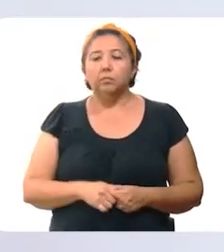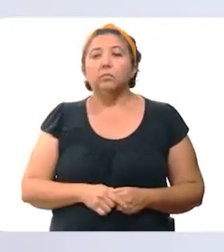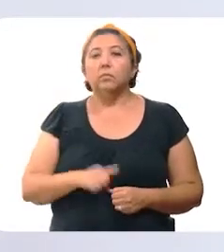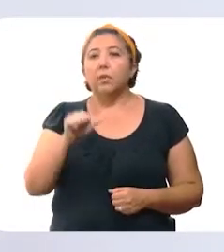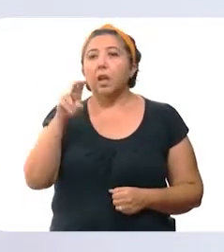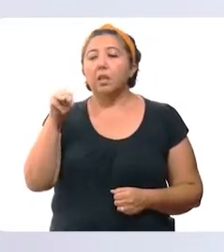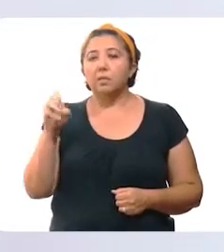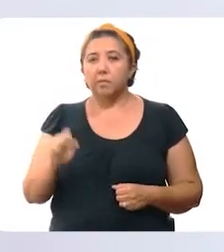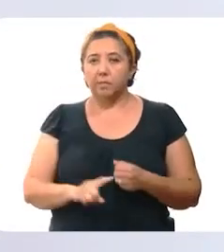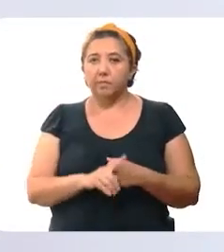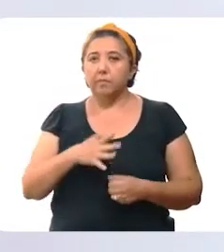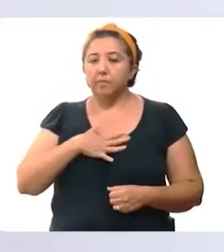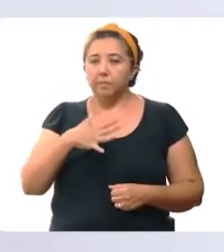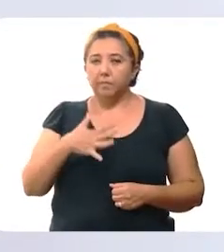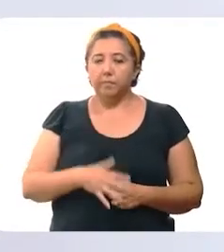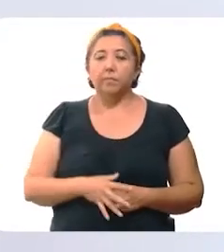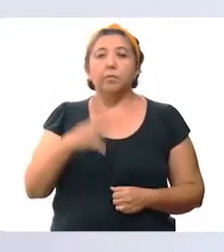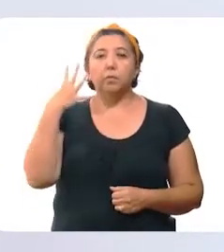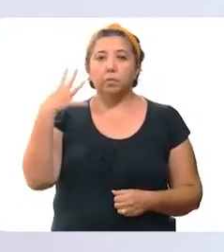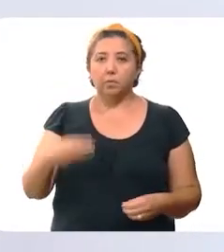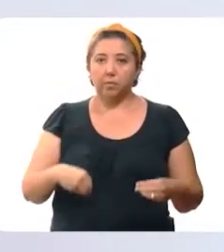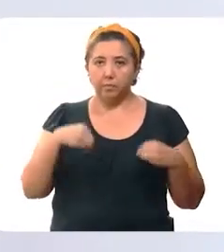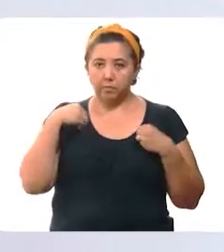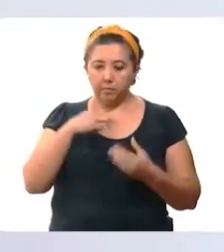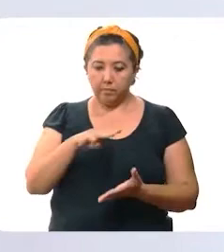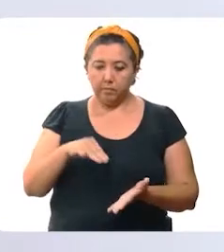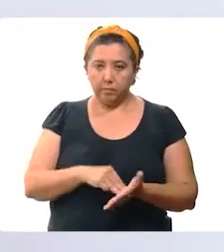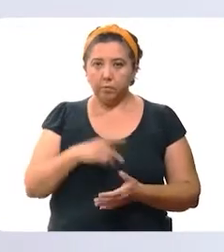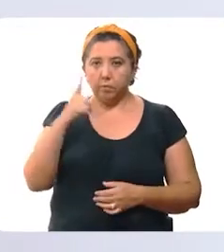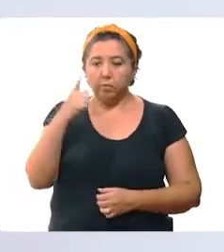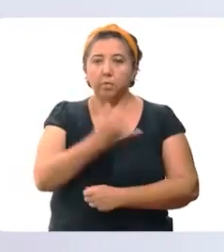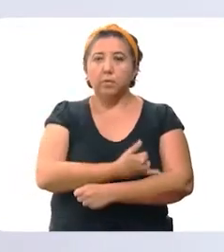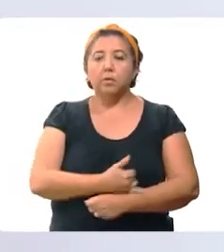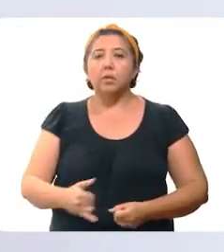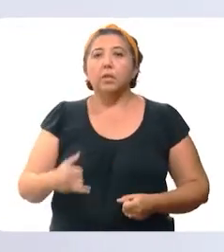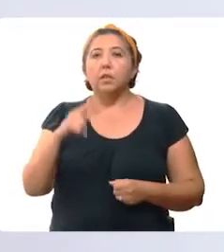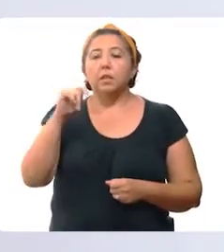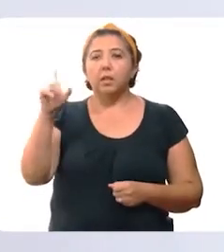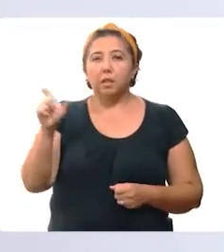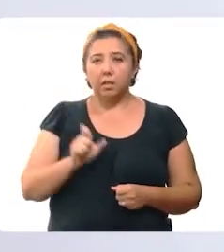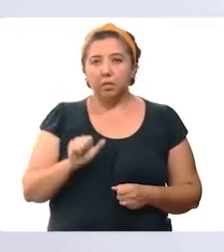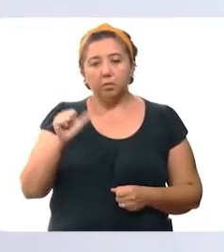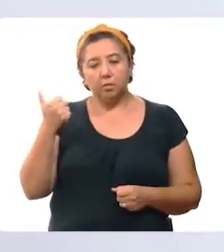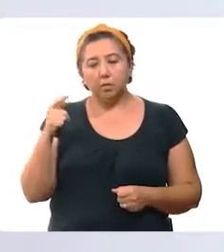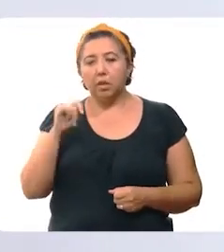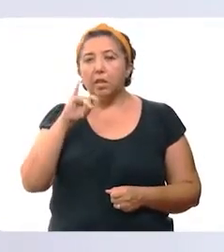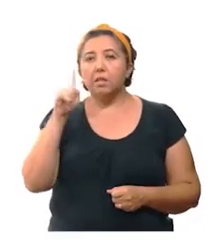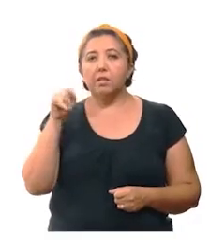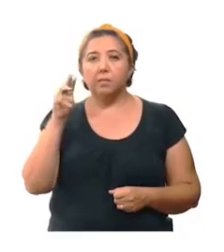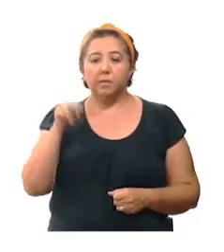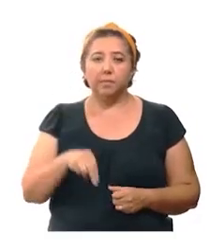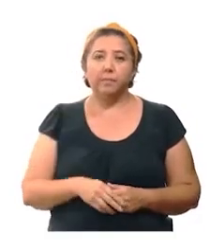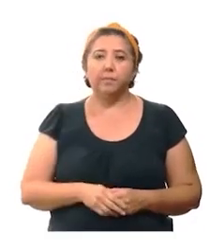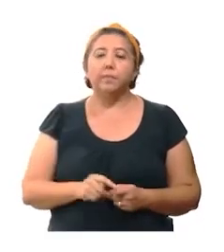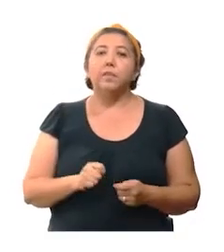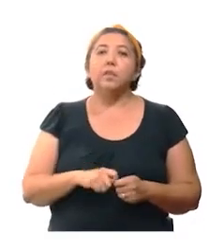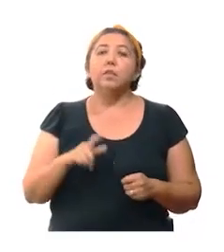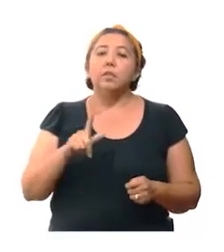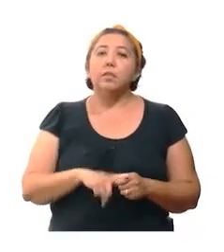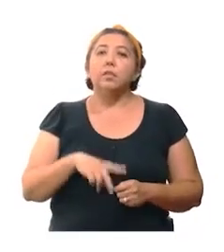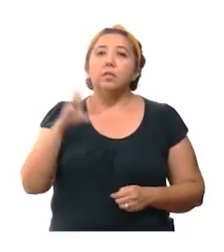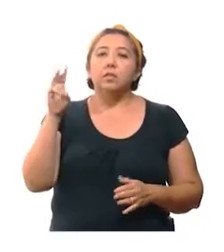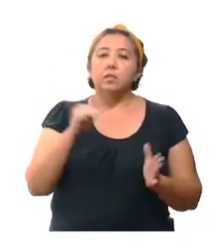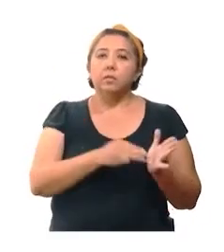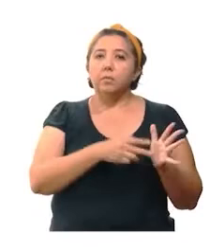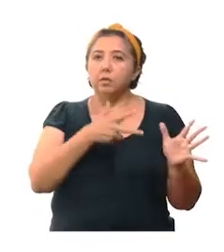crónica, asma y EPOC. 4 residían en Mérida, 1 en Izamal, 1 en Tecash y 1 en Tizimín. En total,